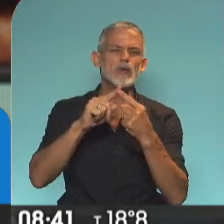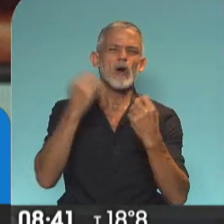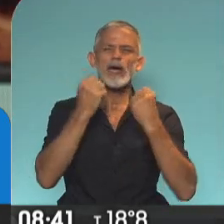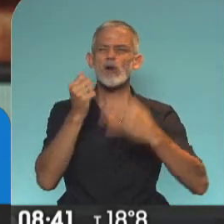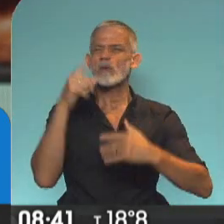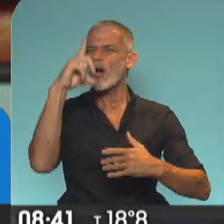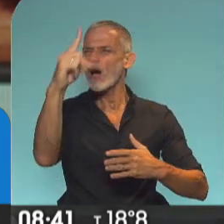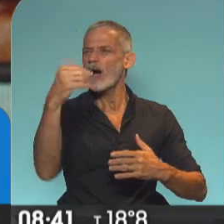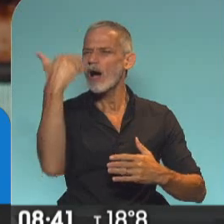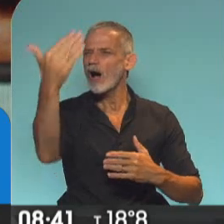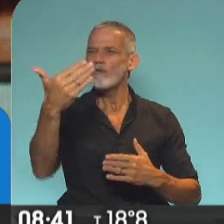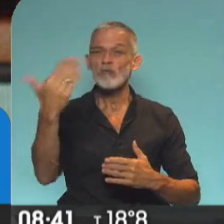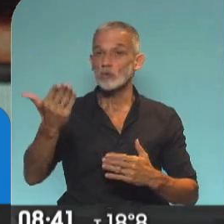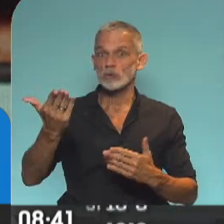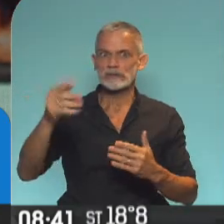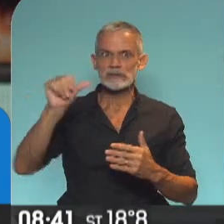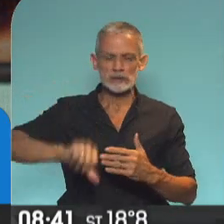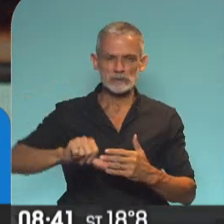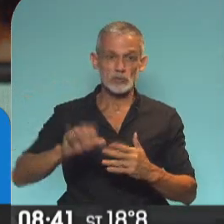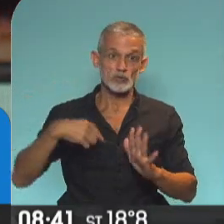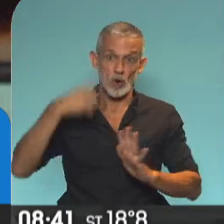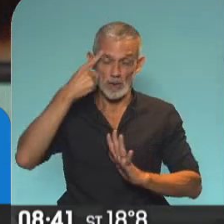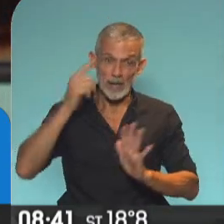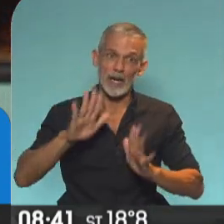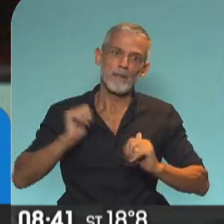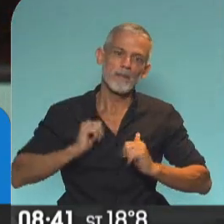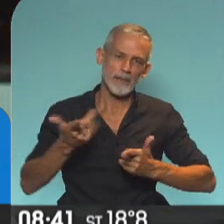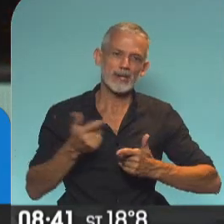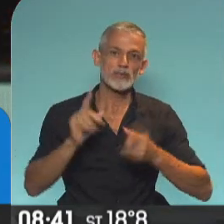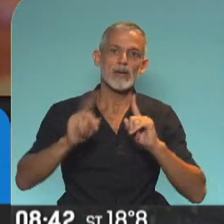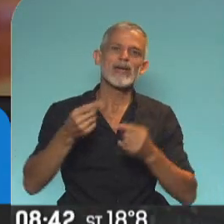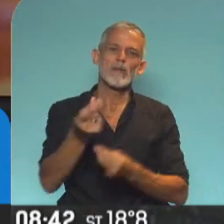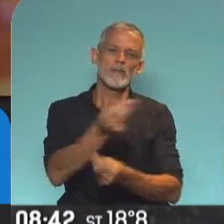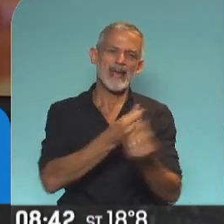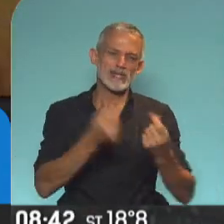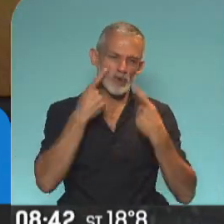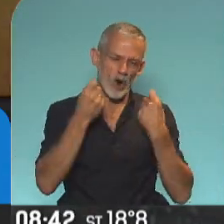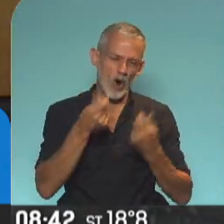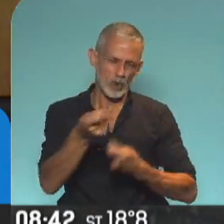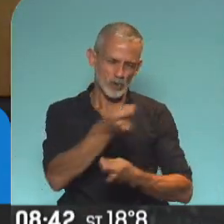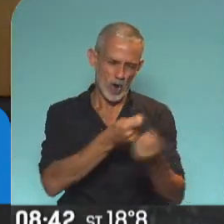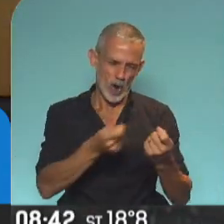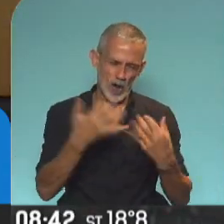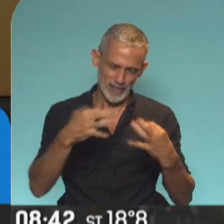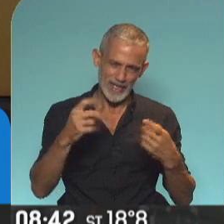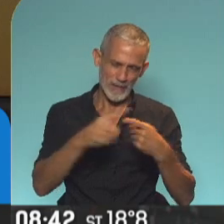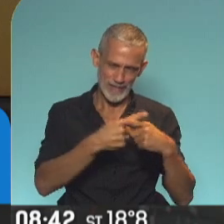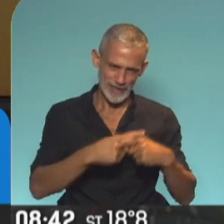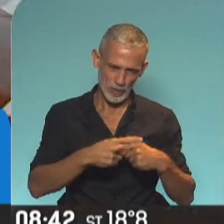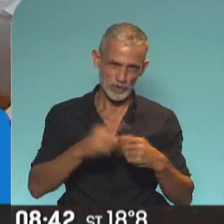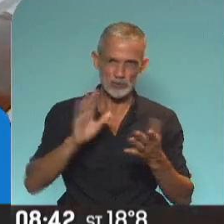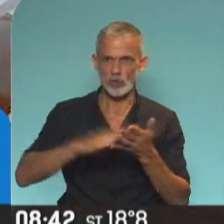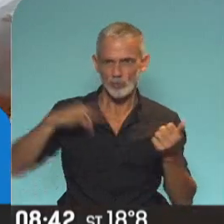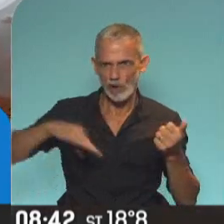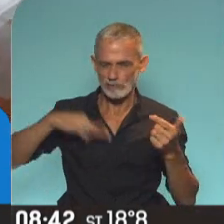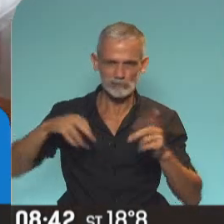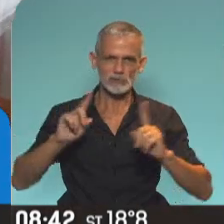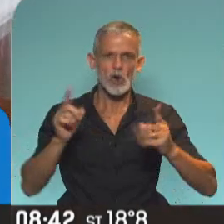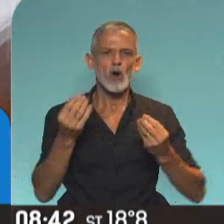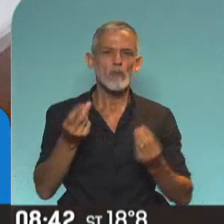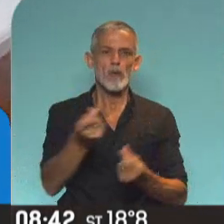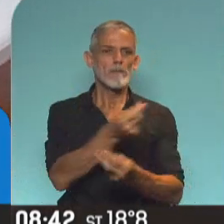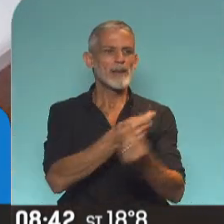con las expectativas de la inflación que plantea Martín Guzmán. Guzmán. Además, ¿no? De la Asociación Bancaria de acordar un 29% tal cual